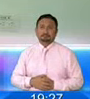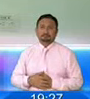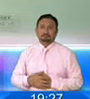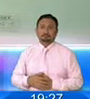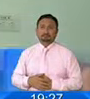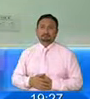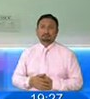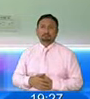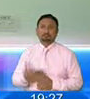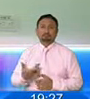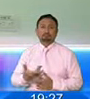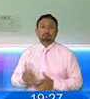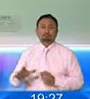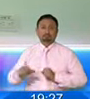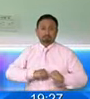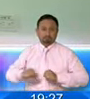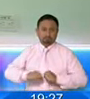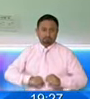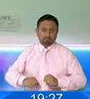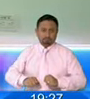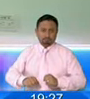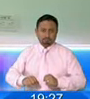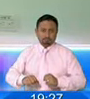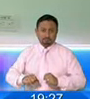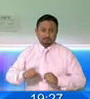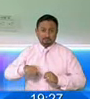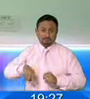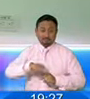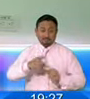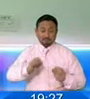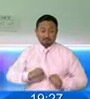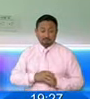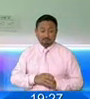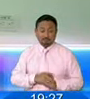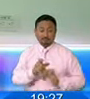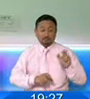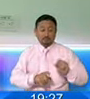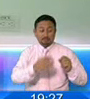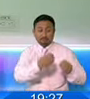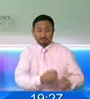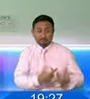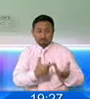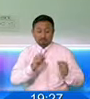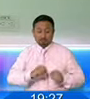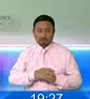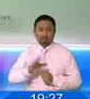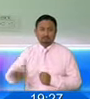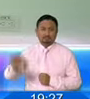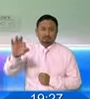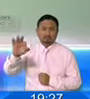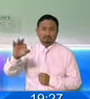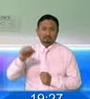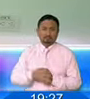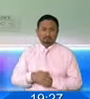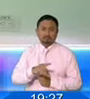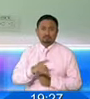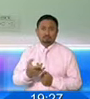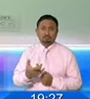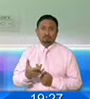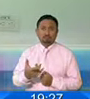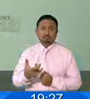conjunto que gracias a informaciones del sector nos permitió encontrar en un